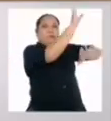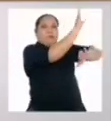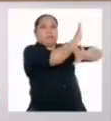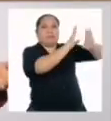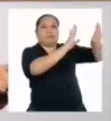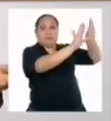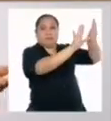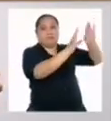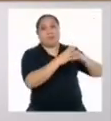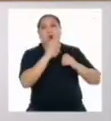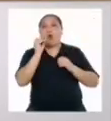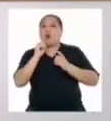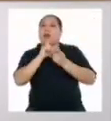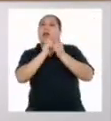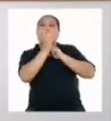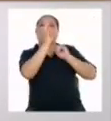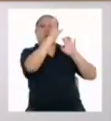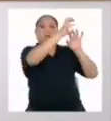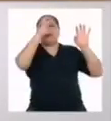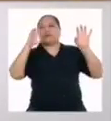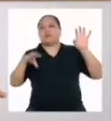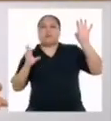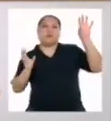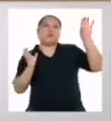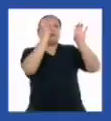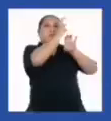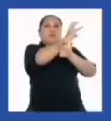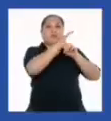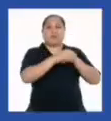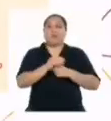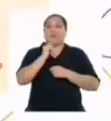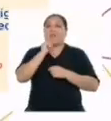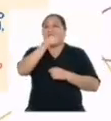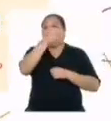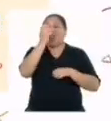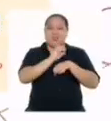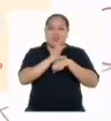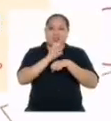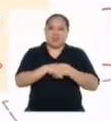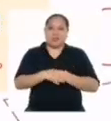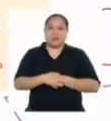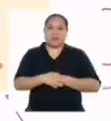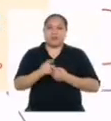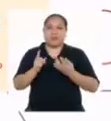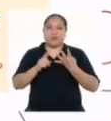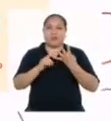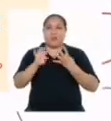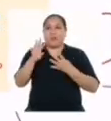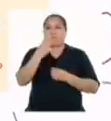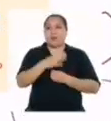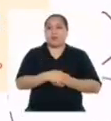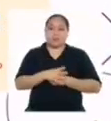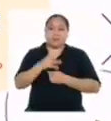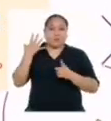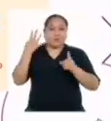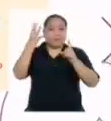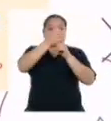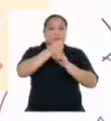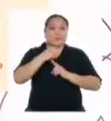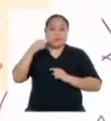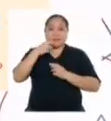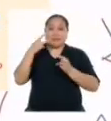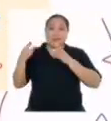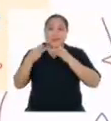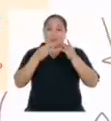dentro del muro. Correcto. Pero aún nos queda una recomendación más. Cuarta recomendación, para el éxito de nuestro medio